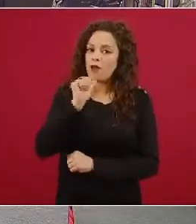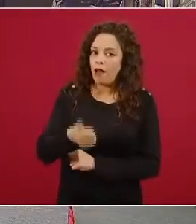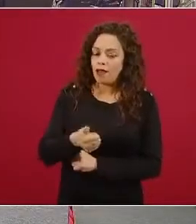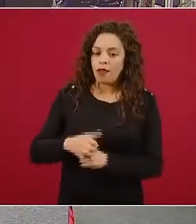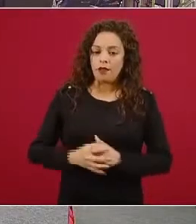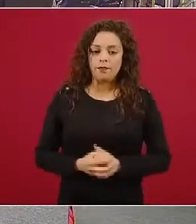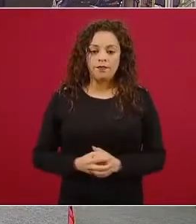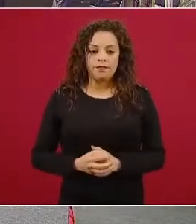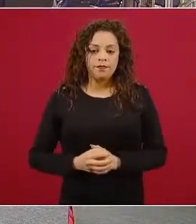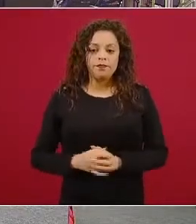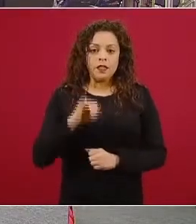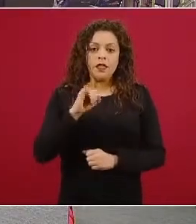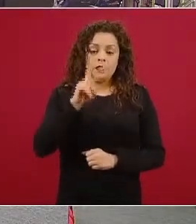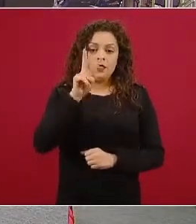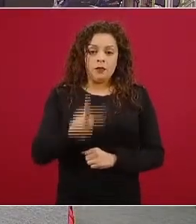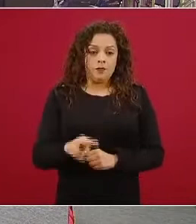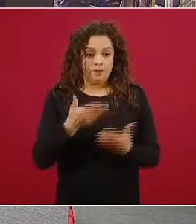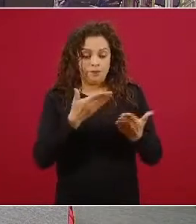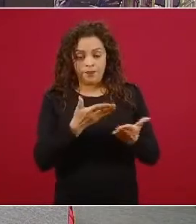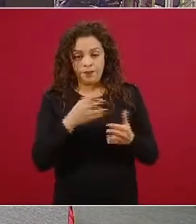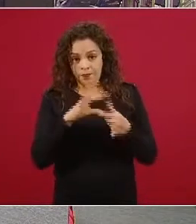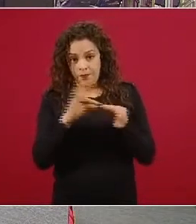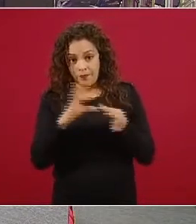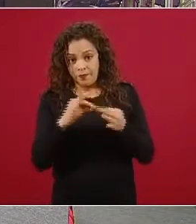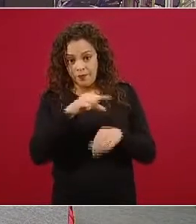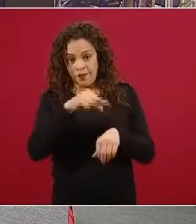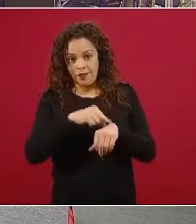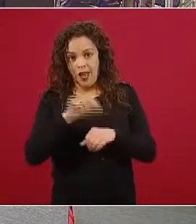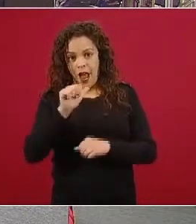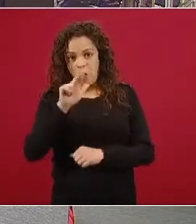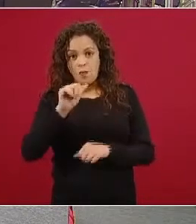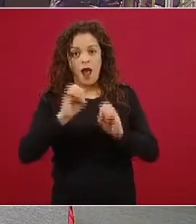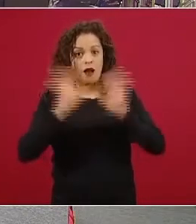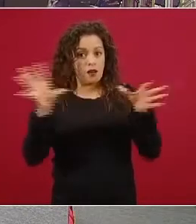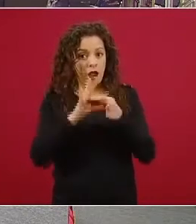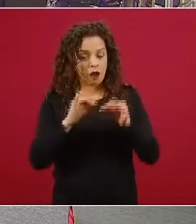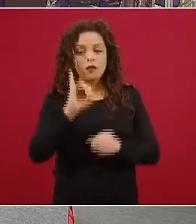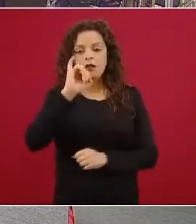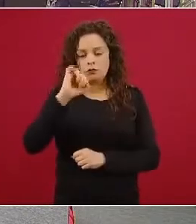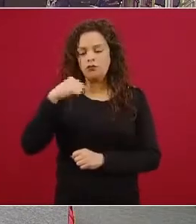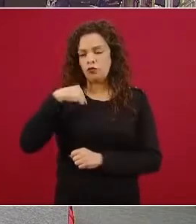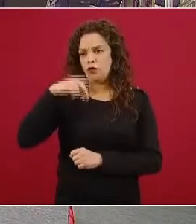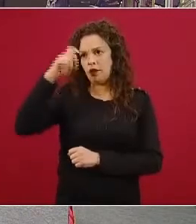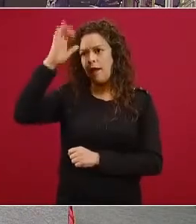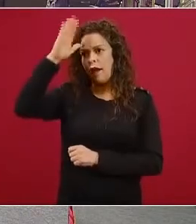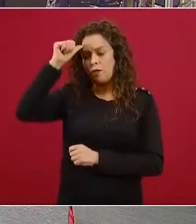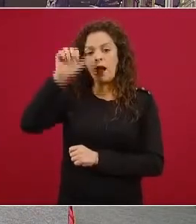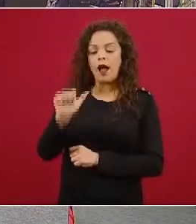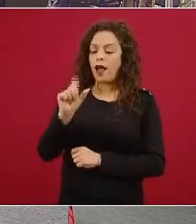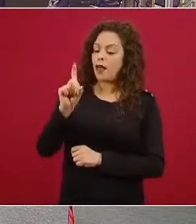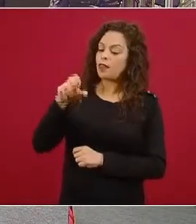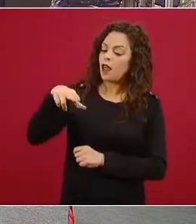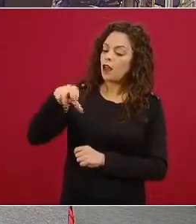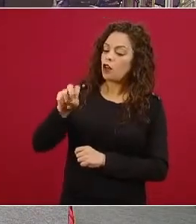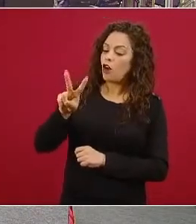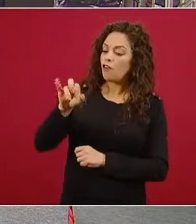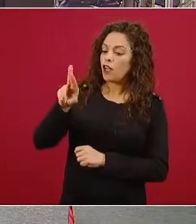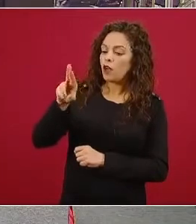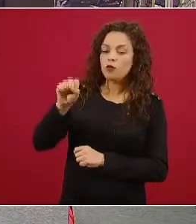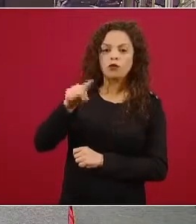Efectivamente, coincido con lo que ha explicado con claridad el doctor Alomía. Los adenovirus son un grupo de